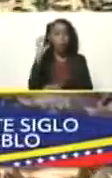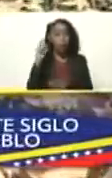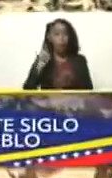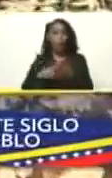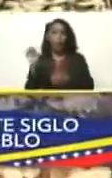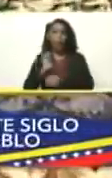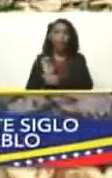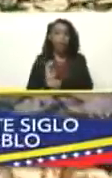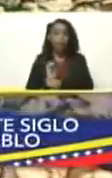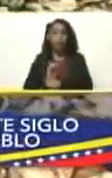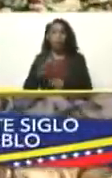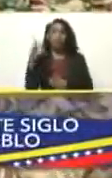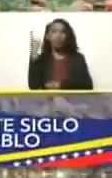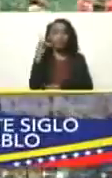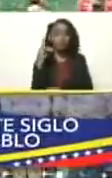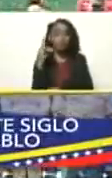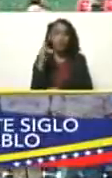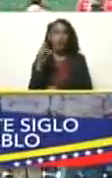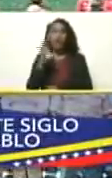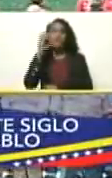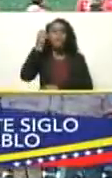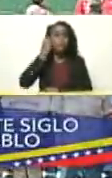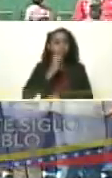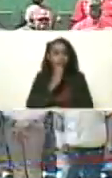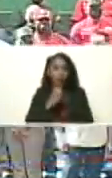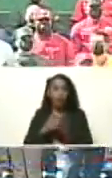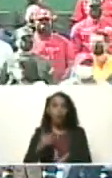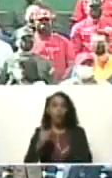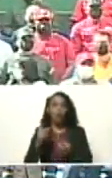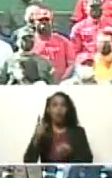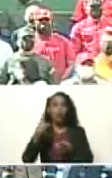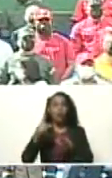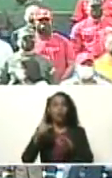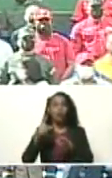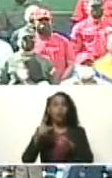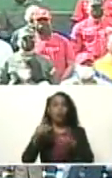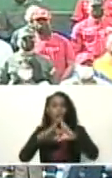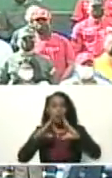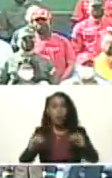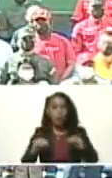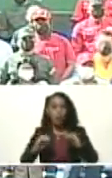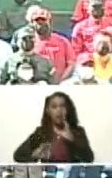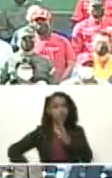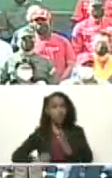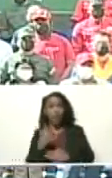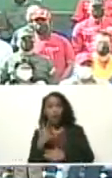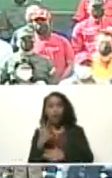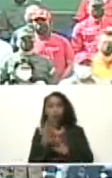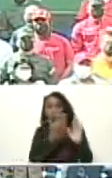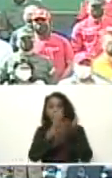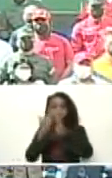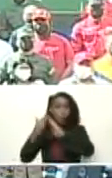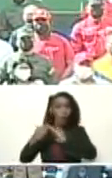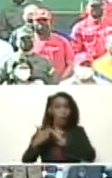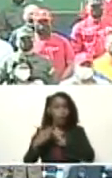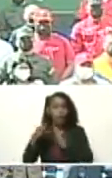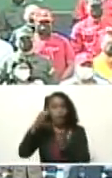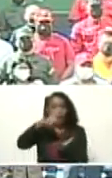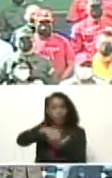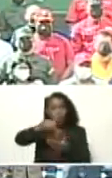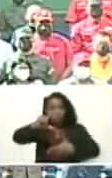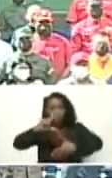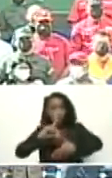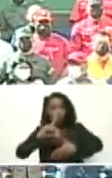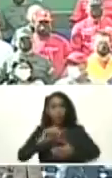Evo, Daniel, Fidel, Raúl, fundaron la Comunidad de Estados